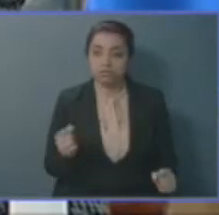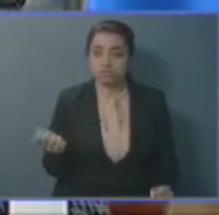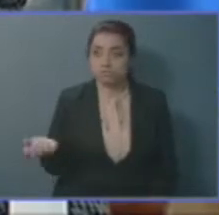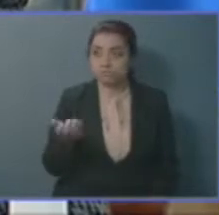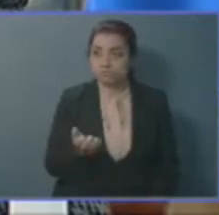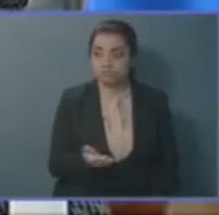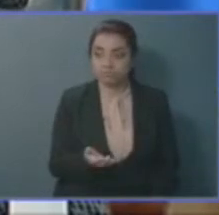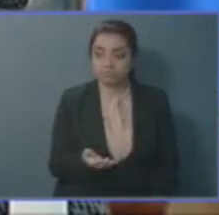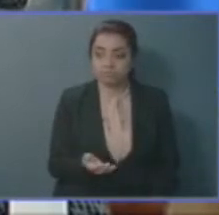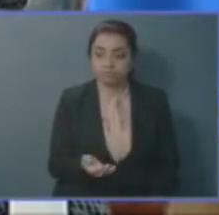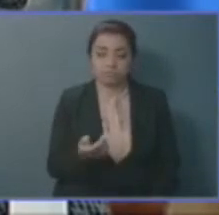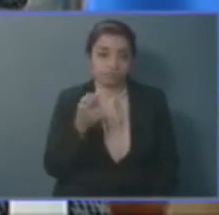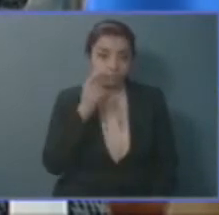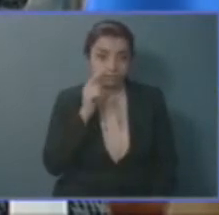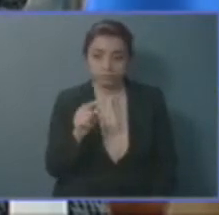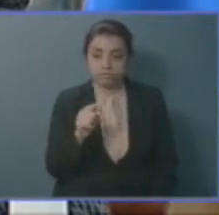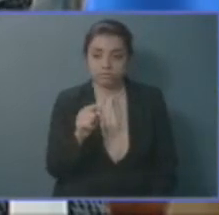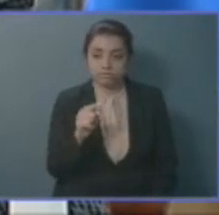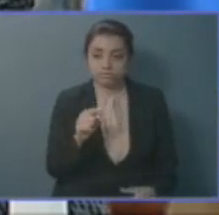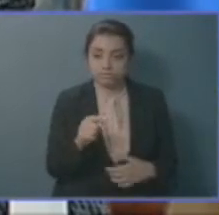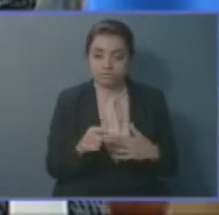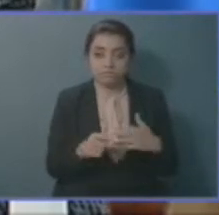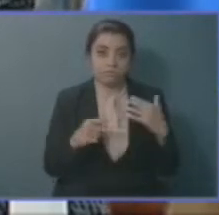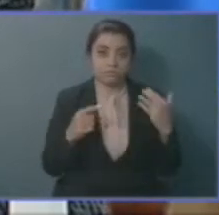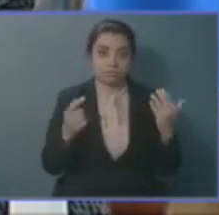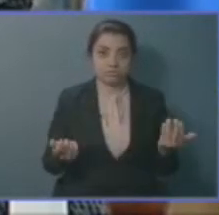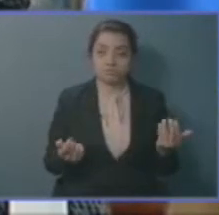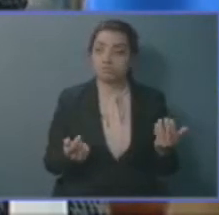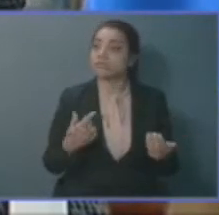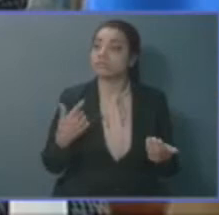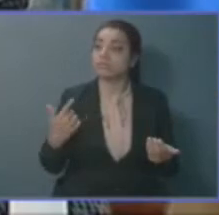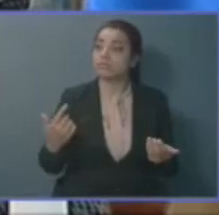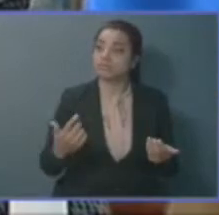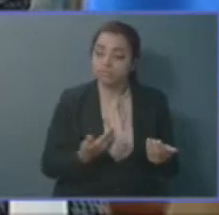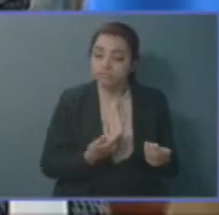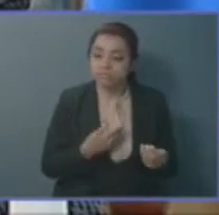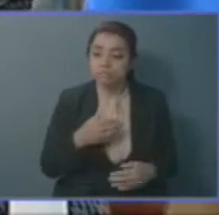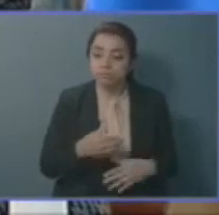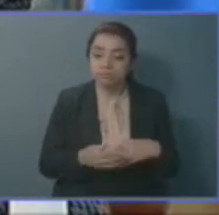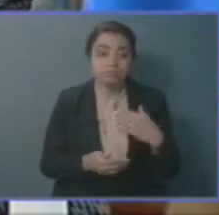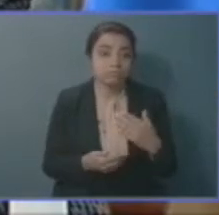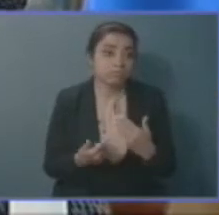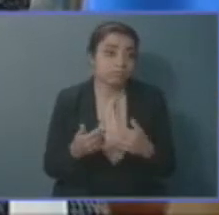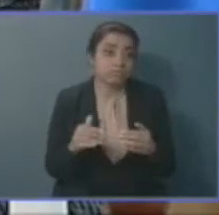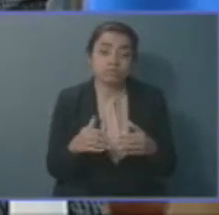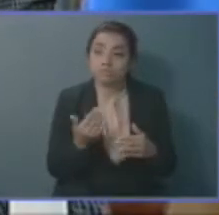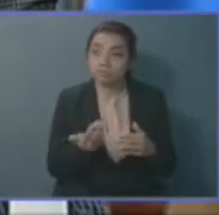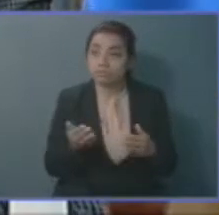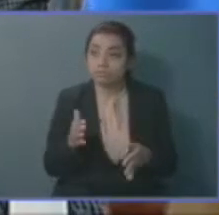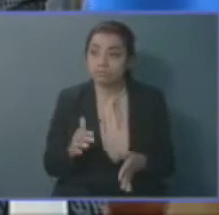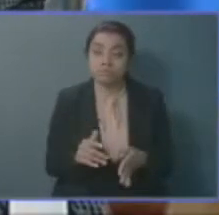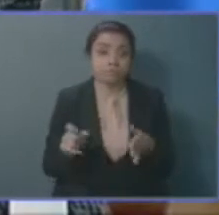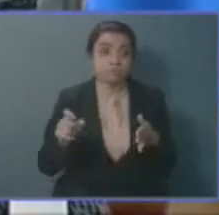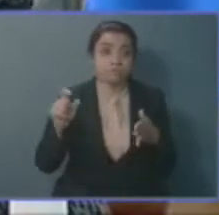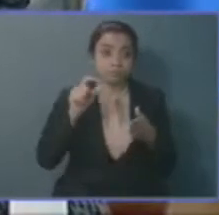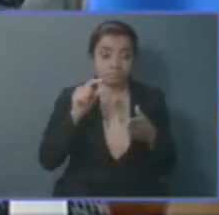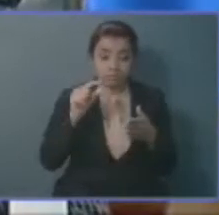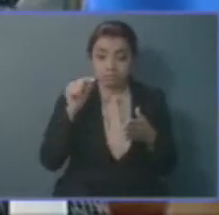a estudios presentados, preparados por cuerpos académicos de primer